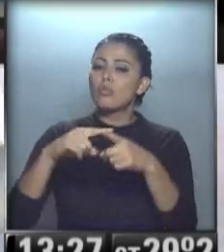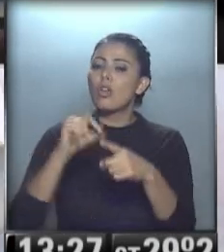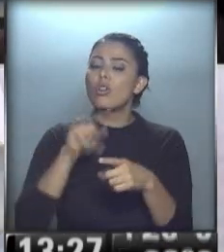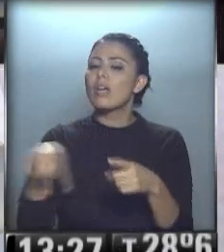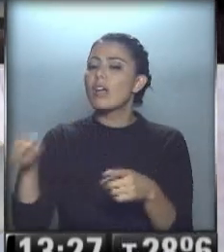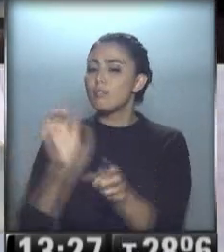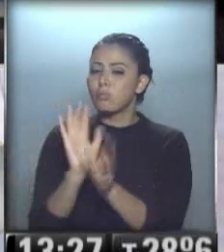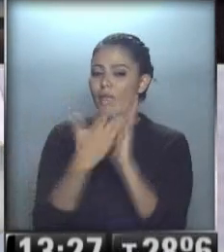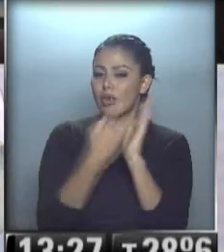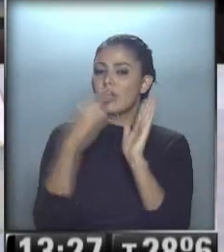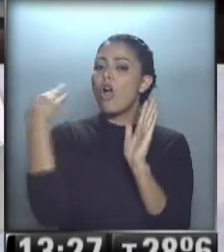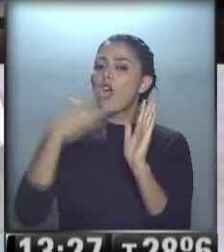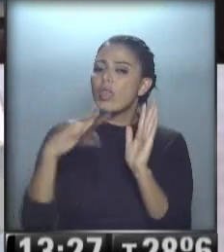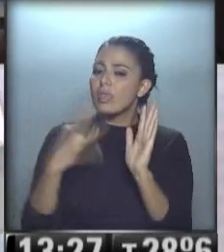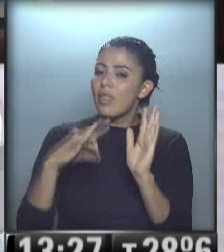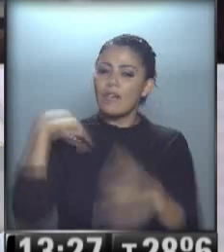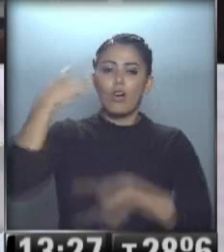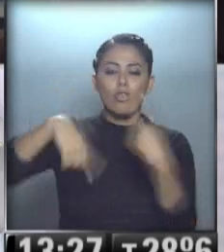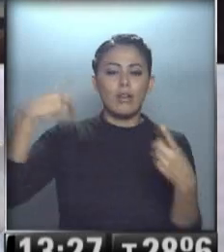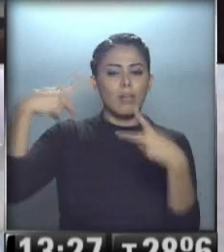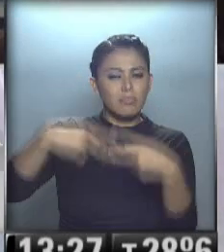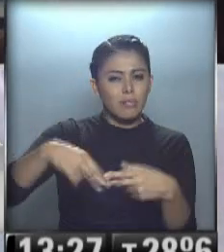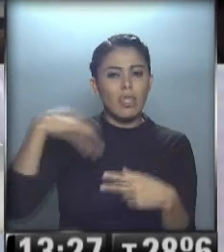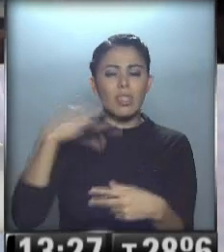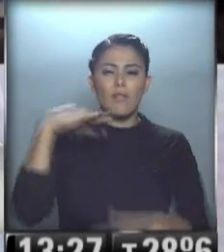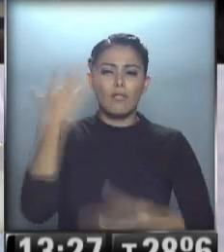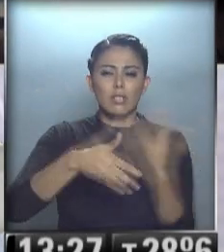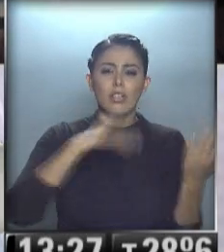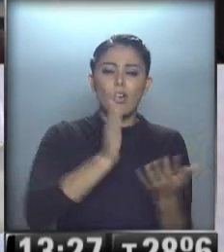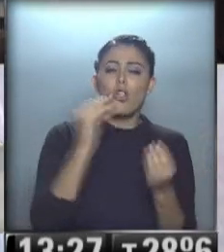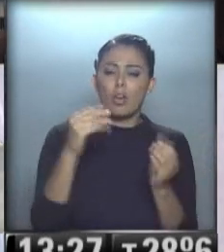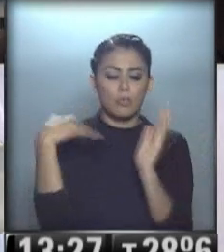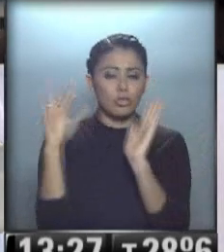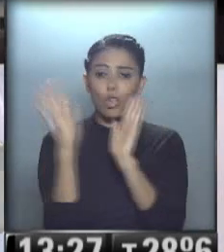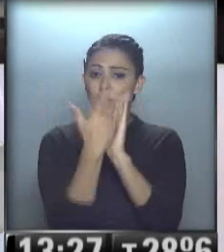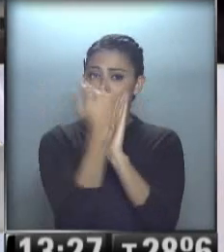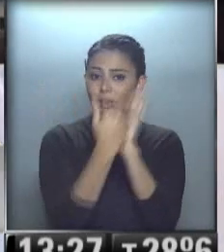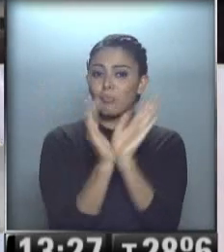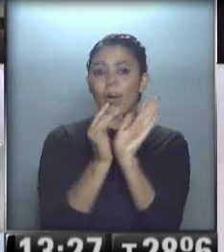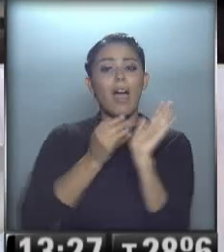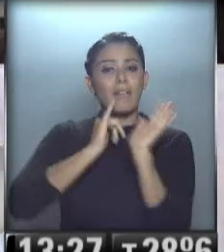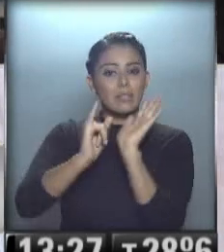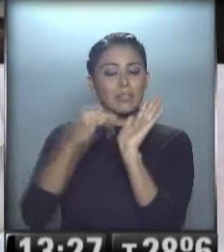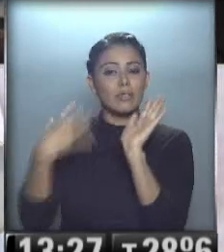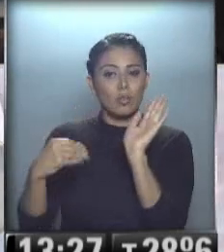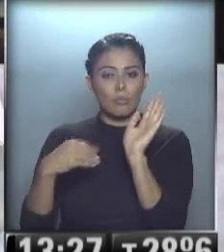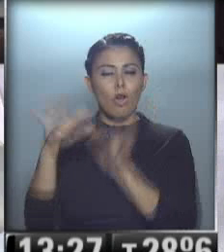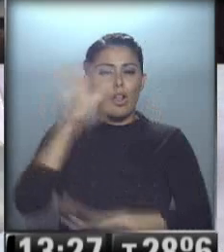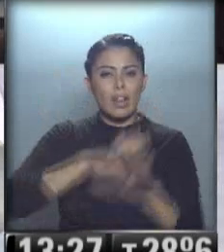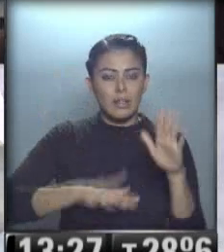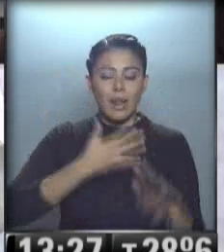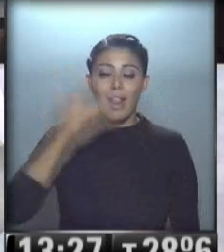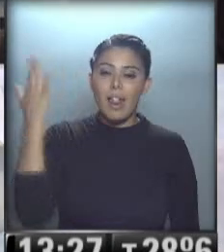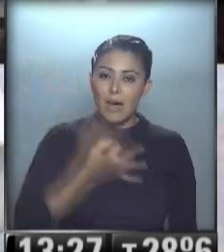que seguir cortando las calles y la protesta tiene que ser violenta o pacífica Cómo se tienen que que organizar realmente hay un